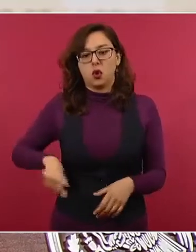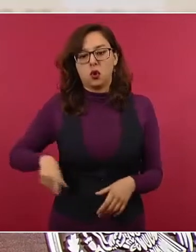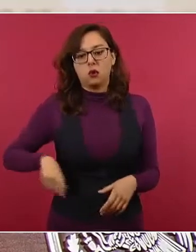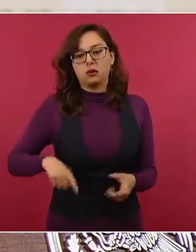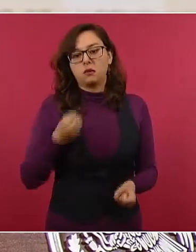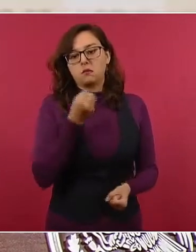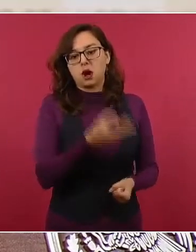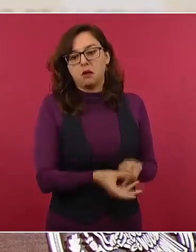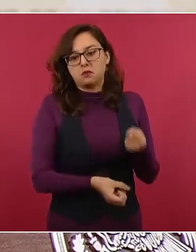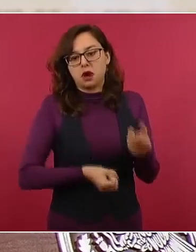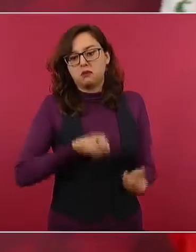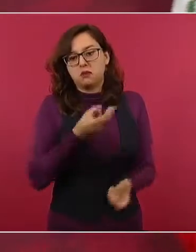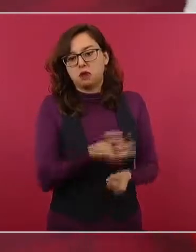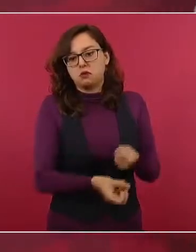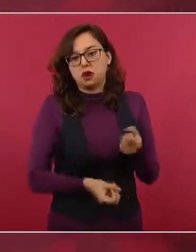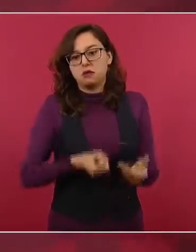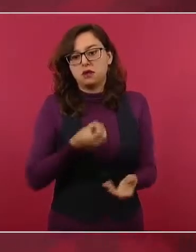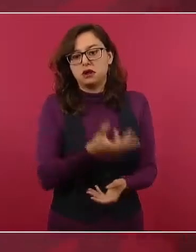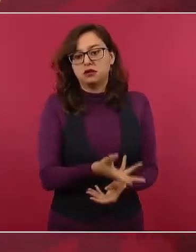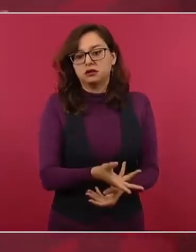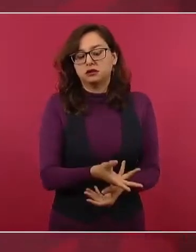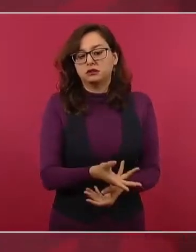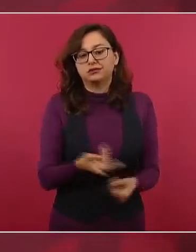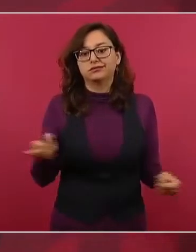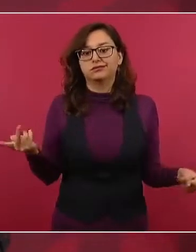Imagínense para un tecnócrata.